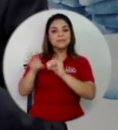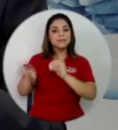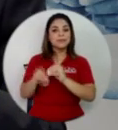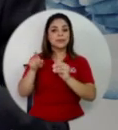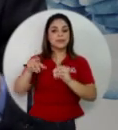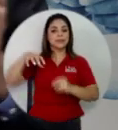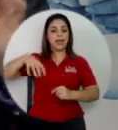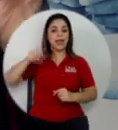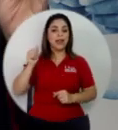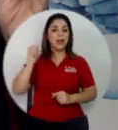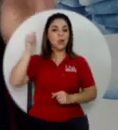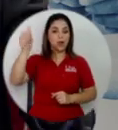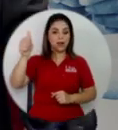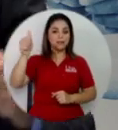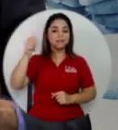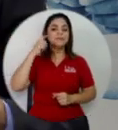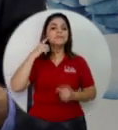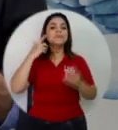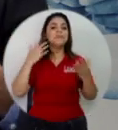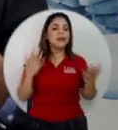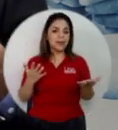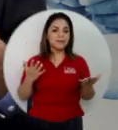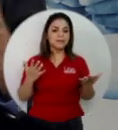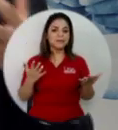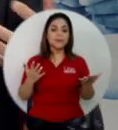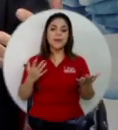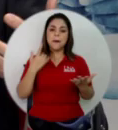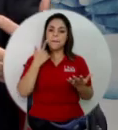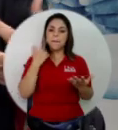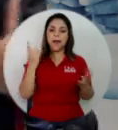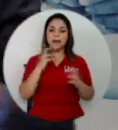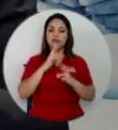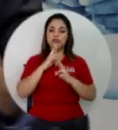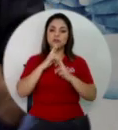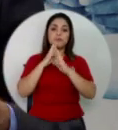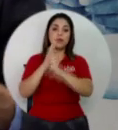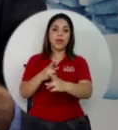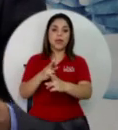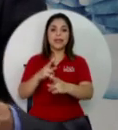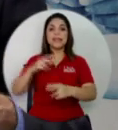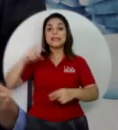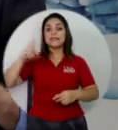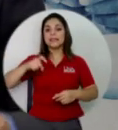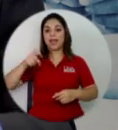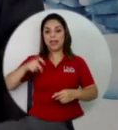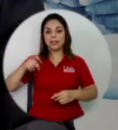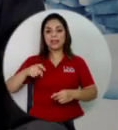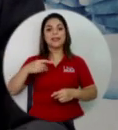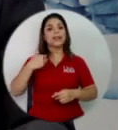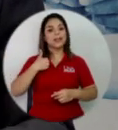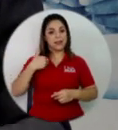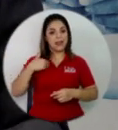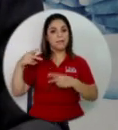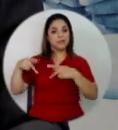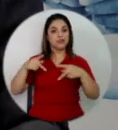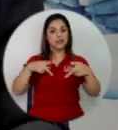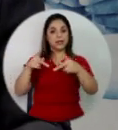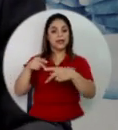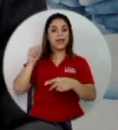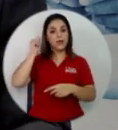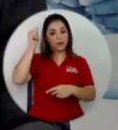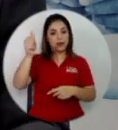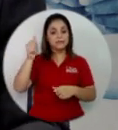Alajuela también, de manera especial para responder a esa demanda que tenía la población en la provincia de